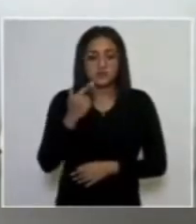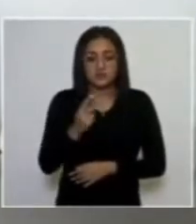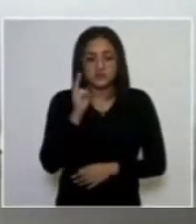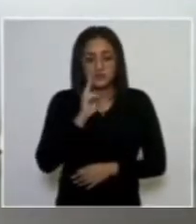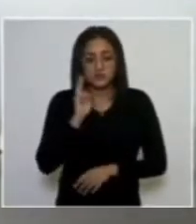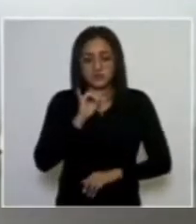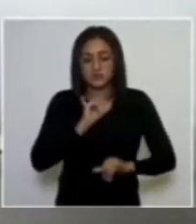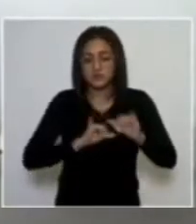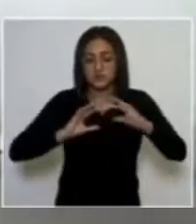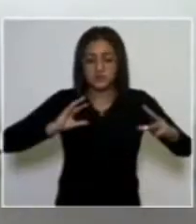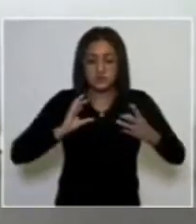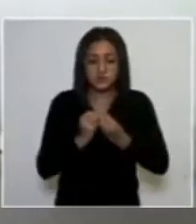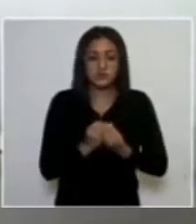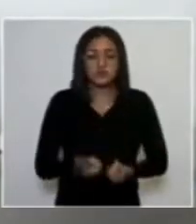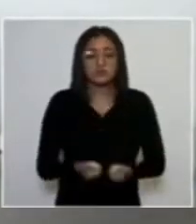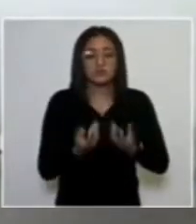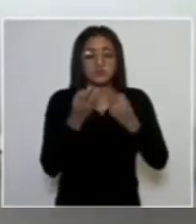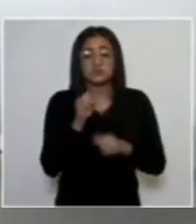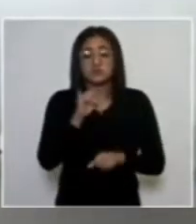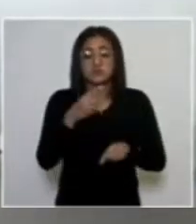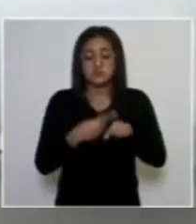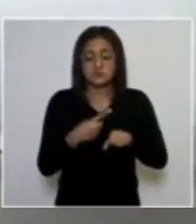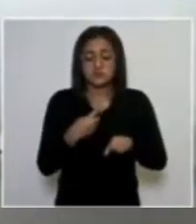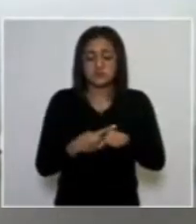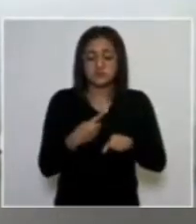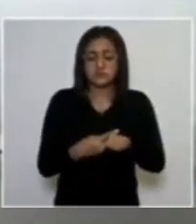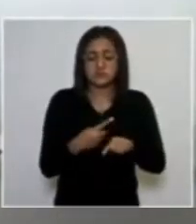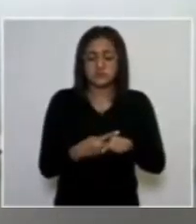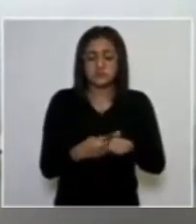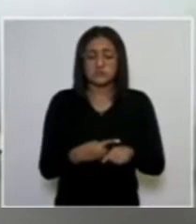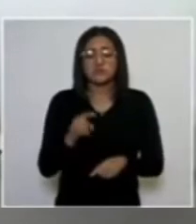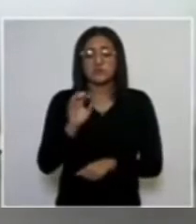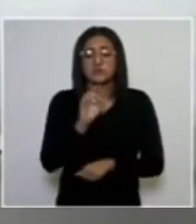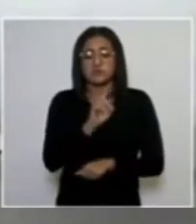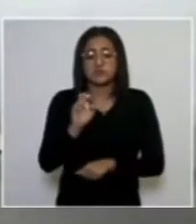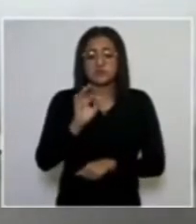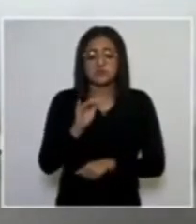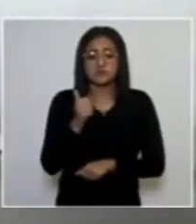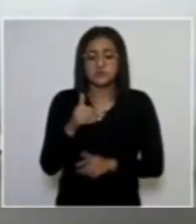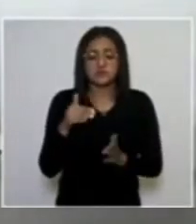253,567 muestras procesadas, con un acumulado de casos positivos de